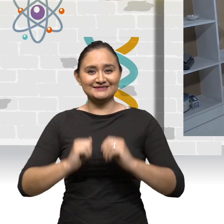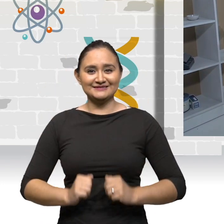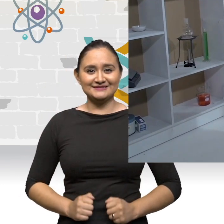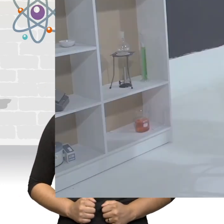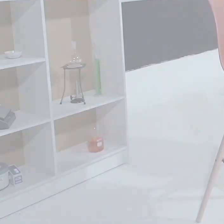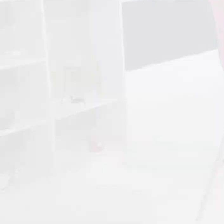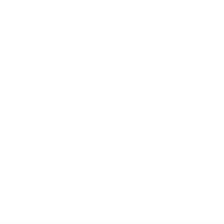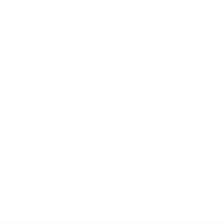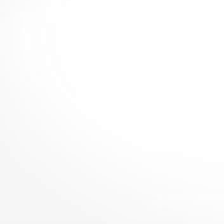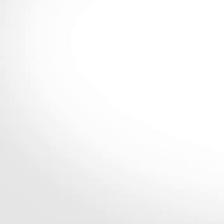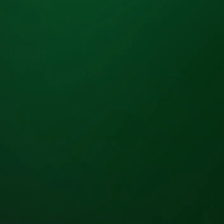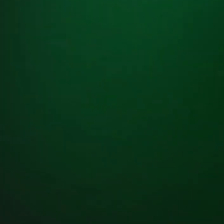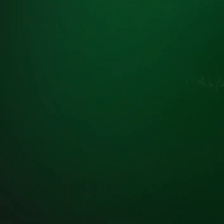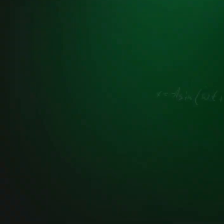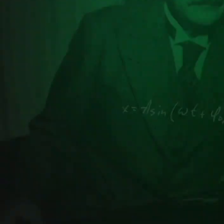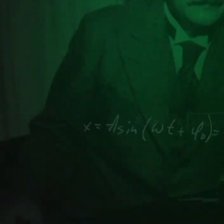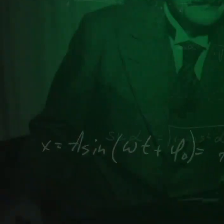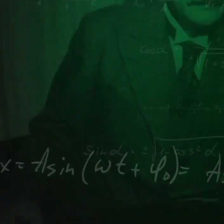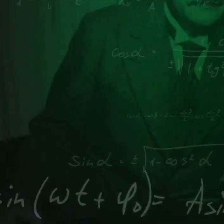la próxima.